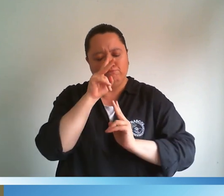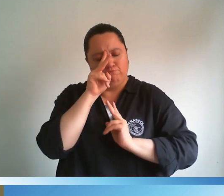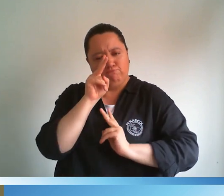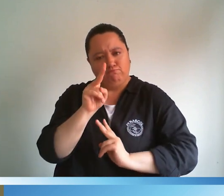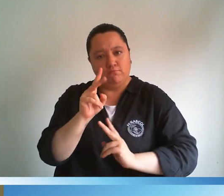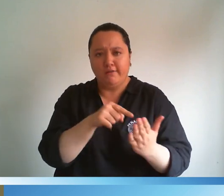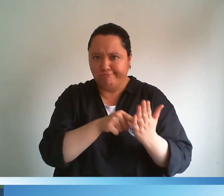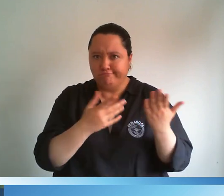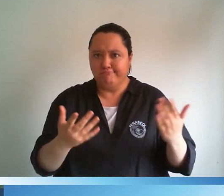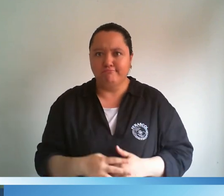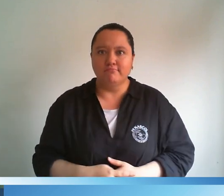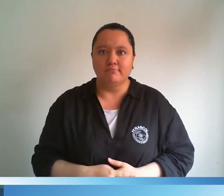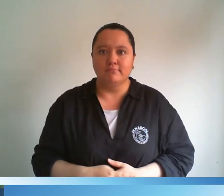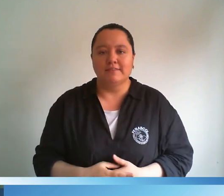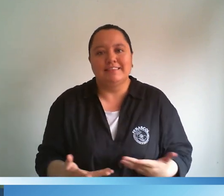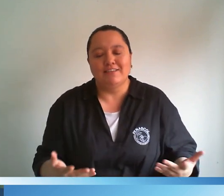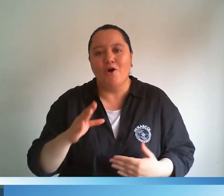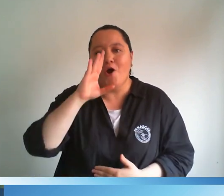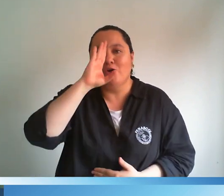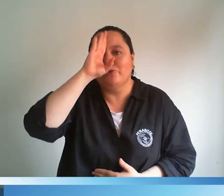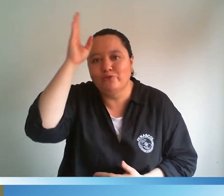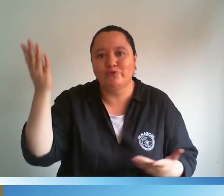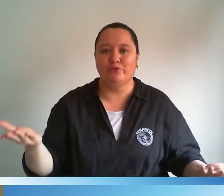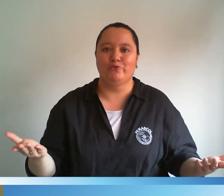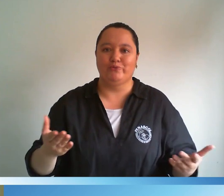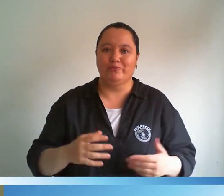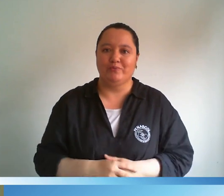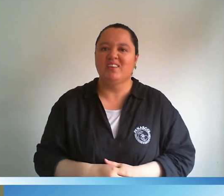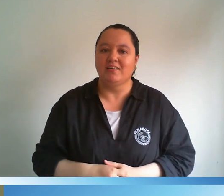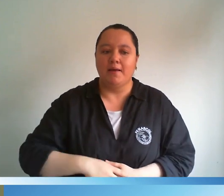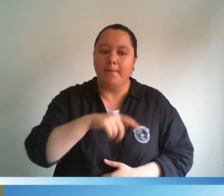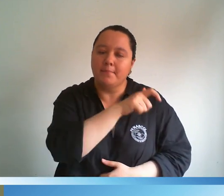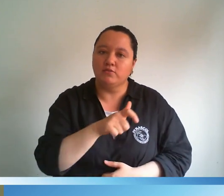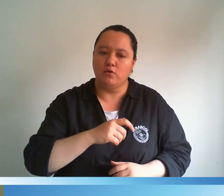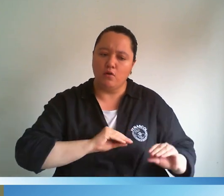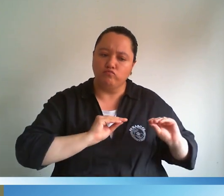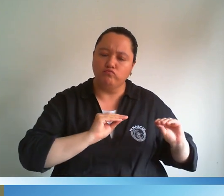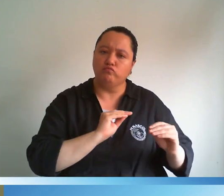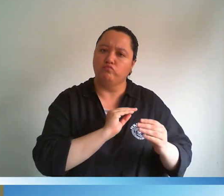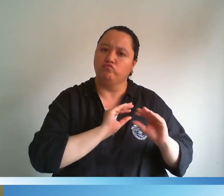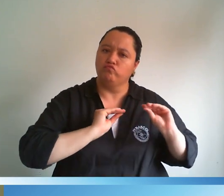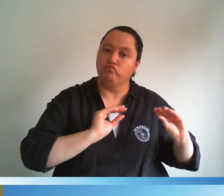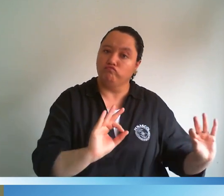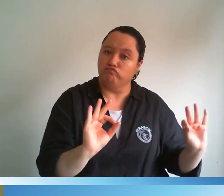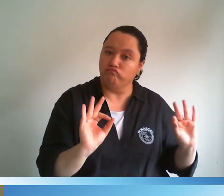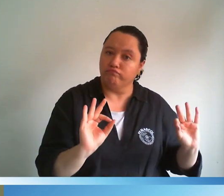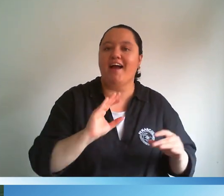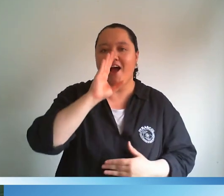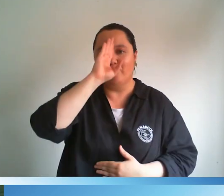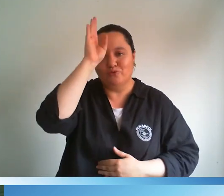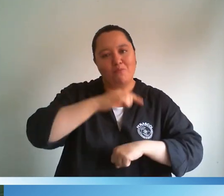respeto. Es la costumbre de personas bien educadas.